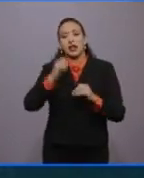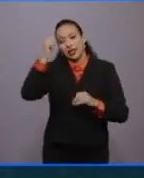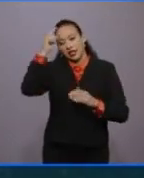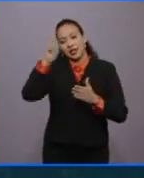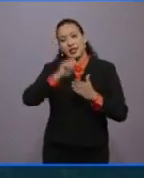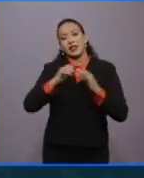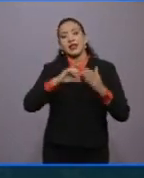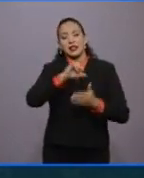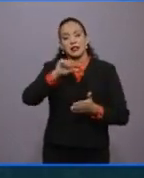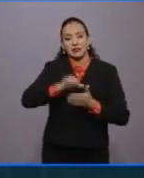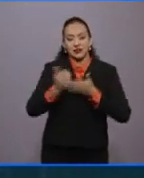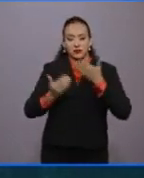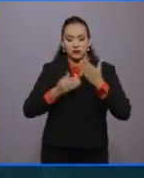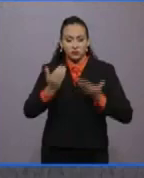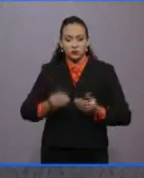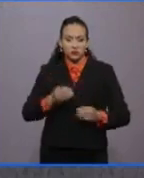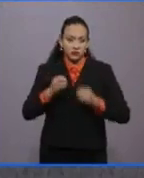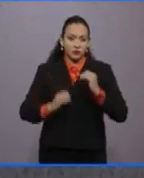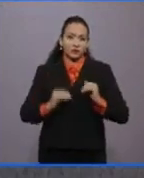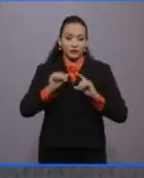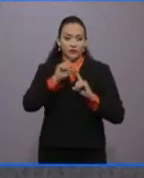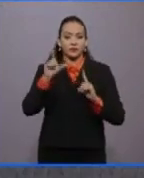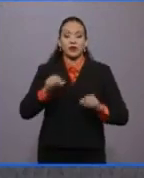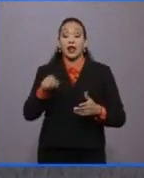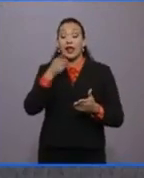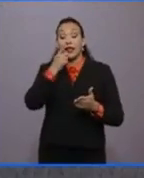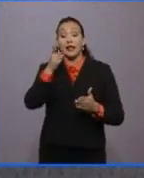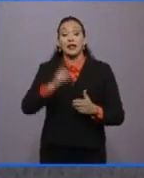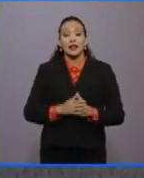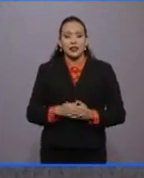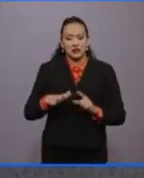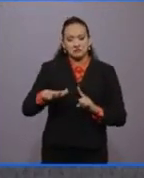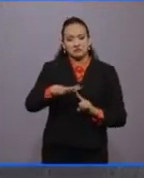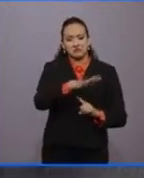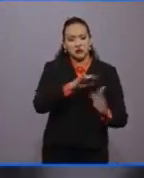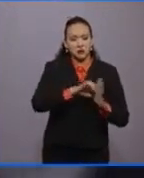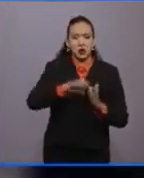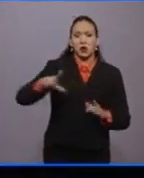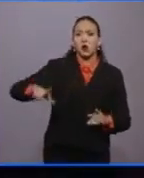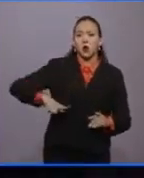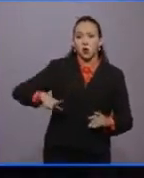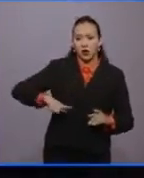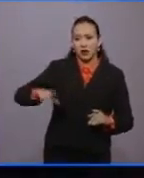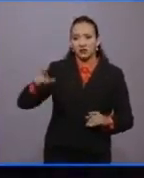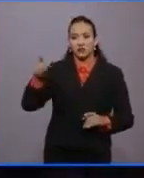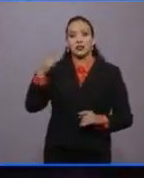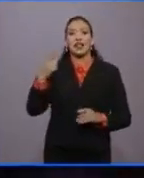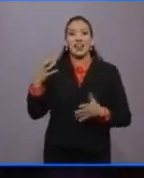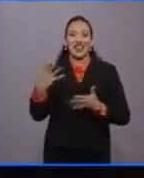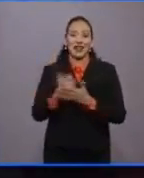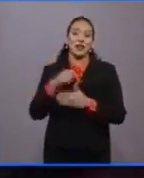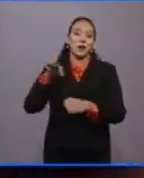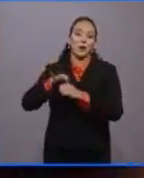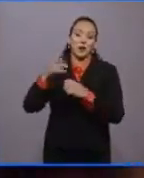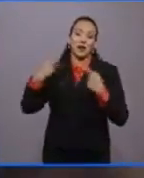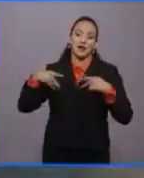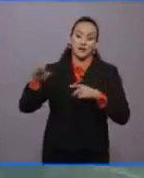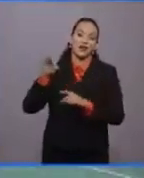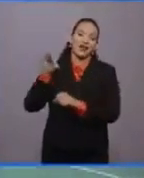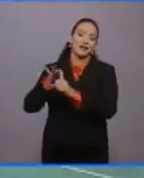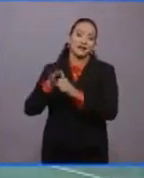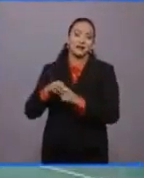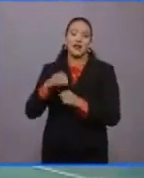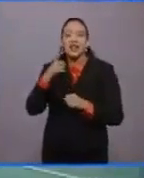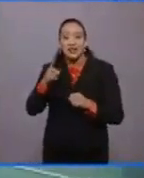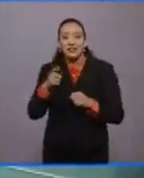Estudios Constitucionales de la Suprema Corte, en donde destacó que en contextos de gobiernos populistas resulta incómodo hablar de debido